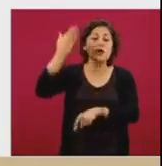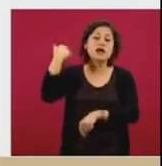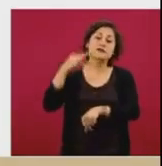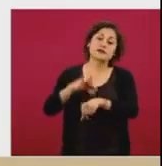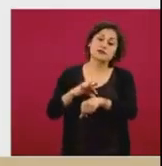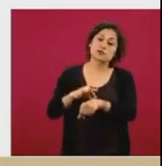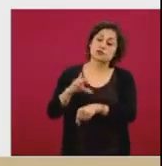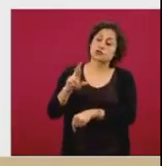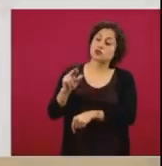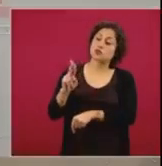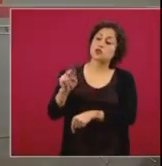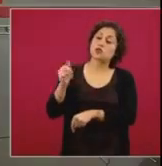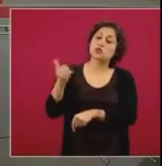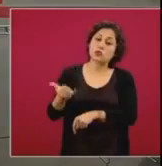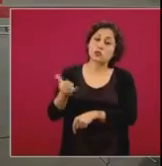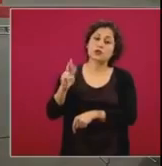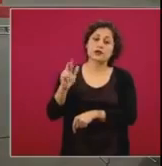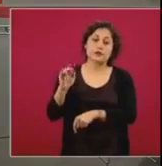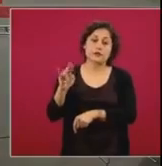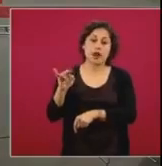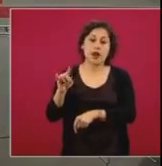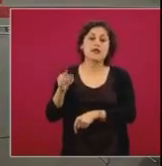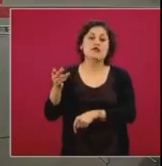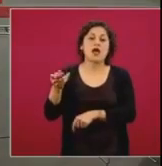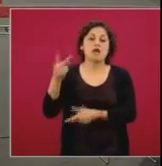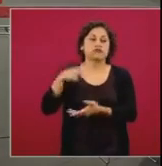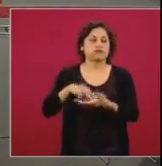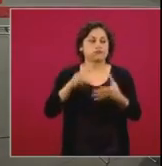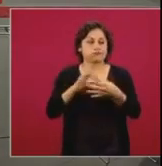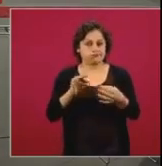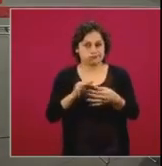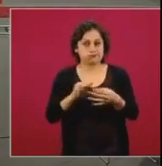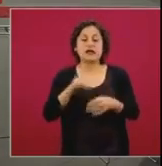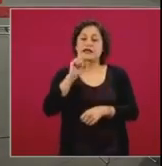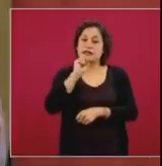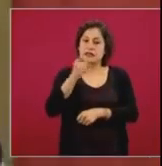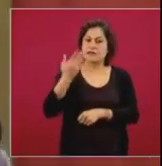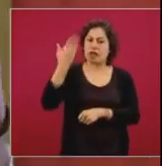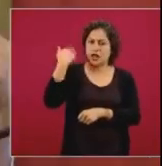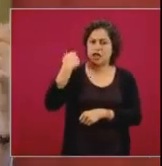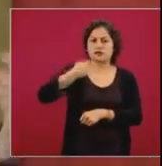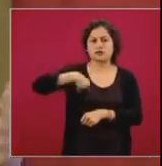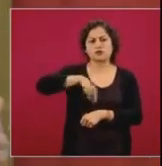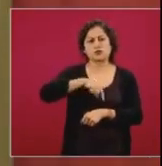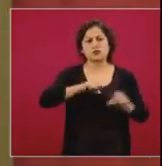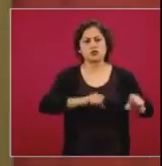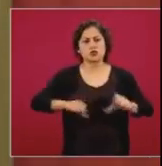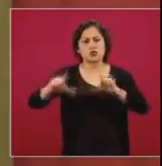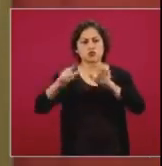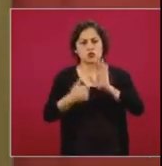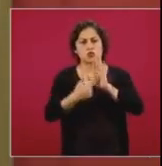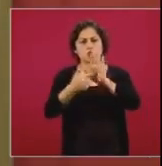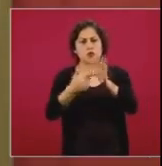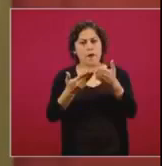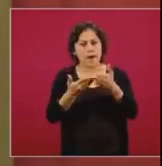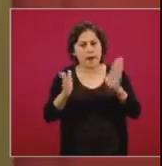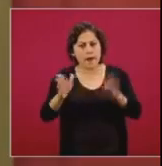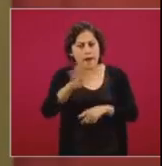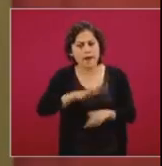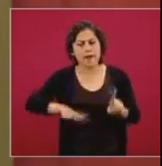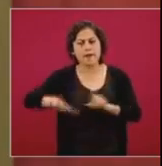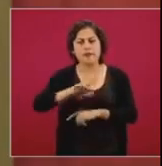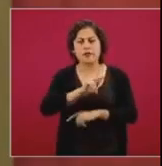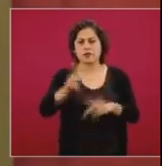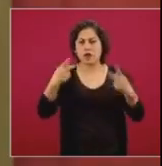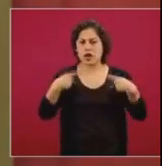y que ya presentamos también el tablero de información abierta que se presenta en